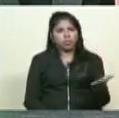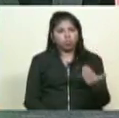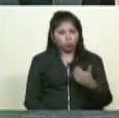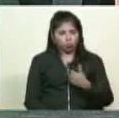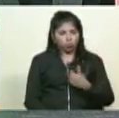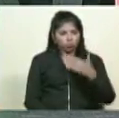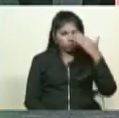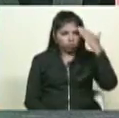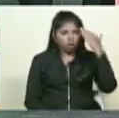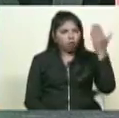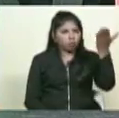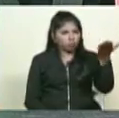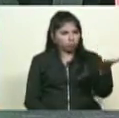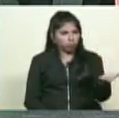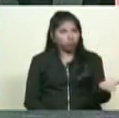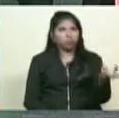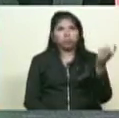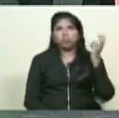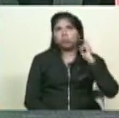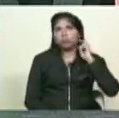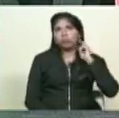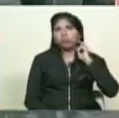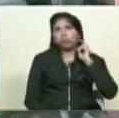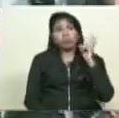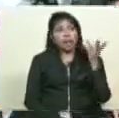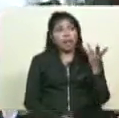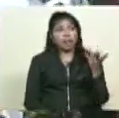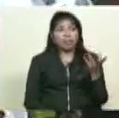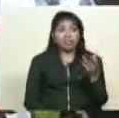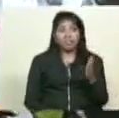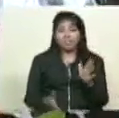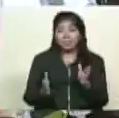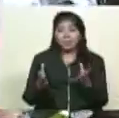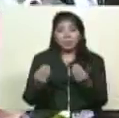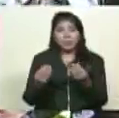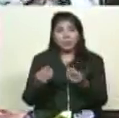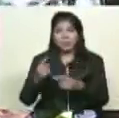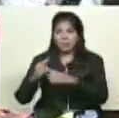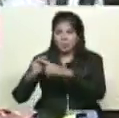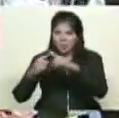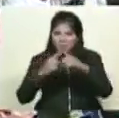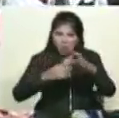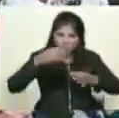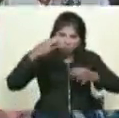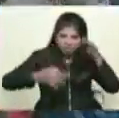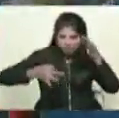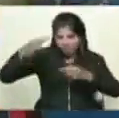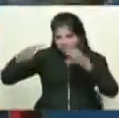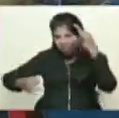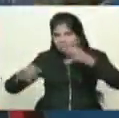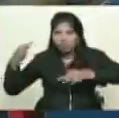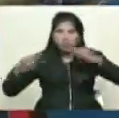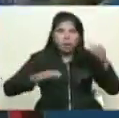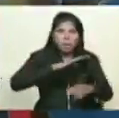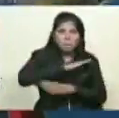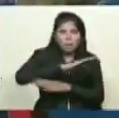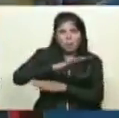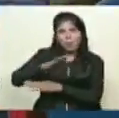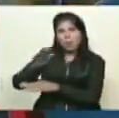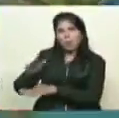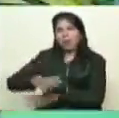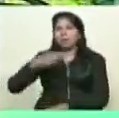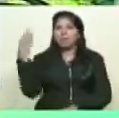nuestro saludo. El fiscal vengador. Así es. El fiscal justiciero. El fiscal de la